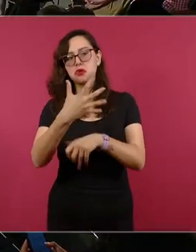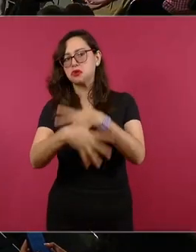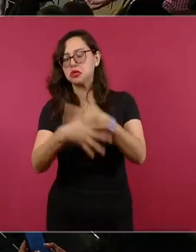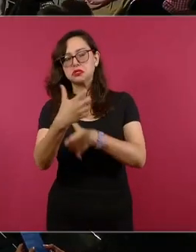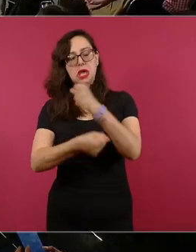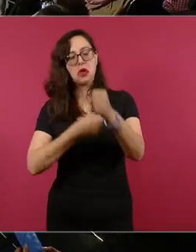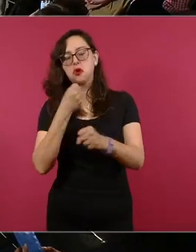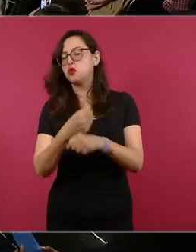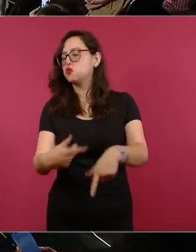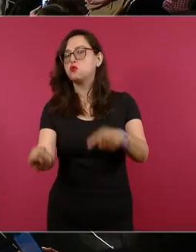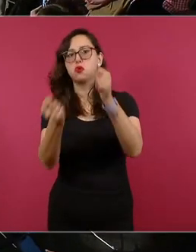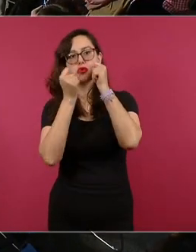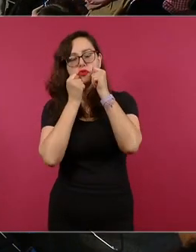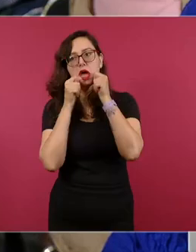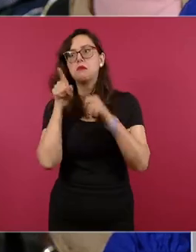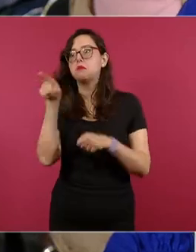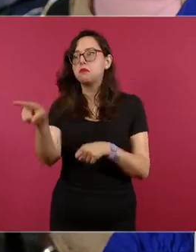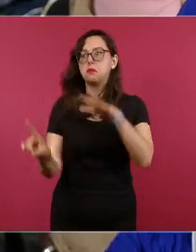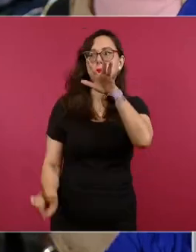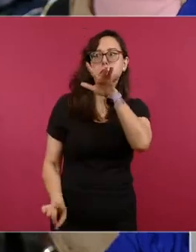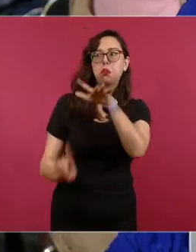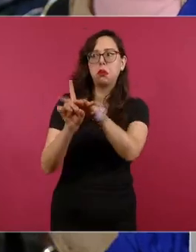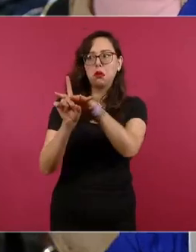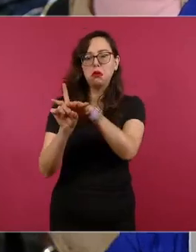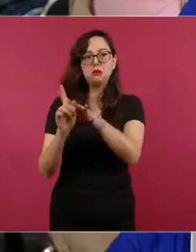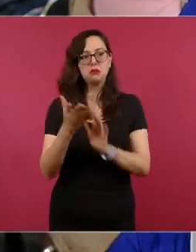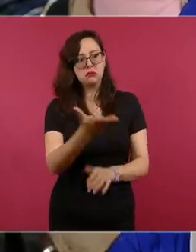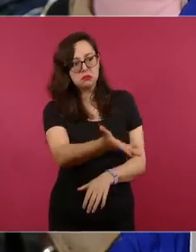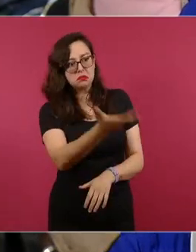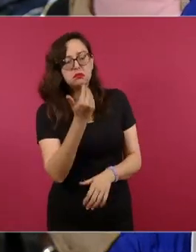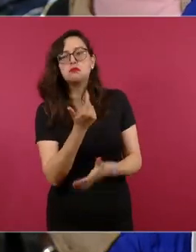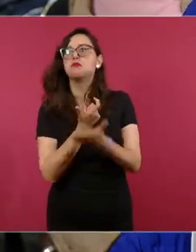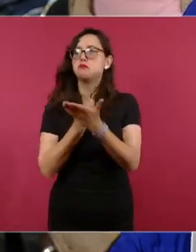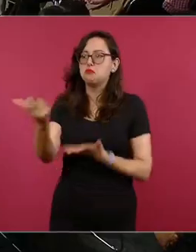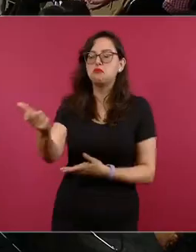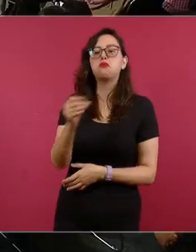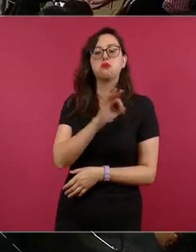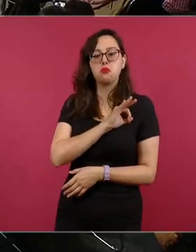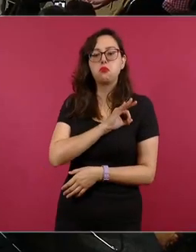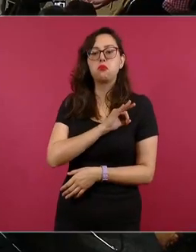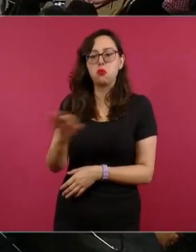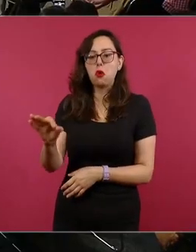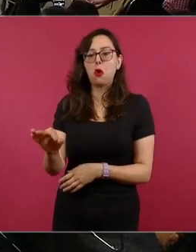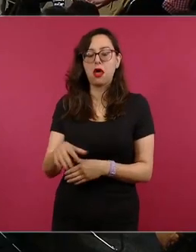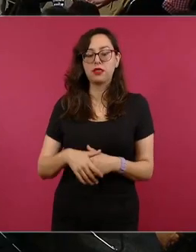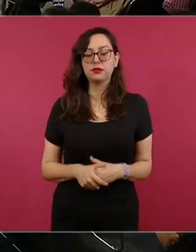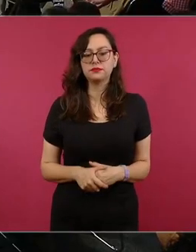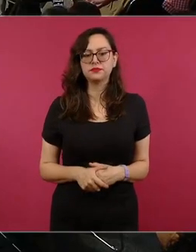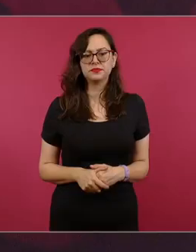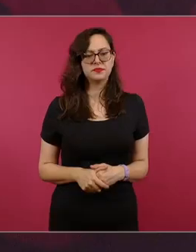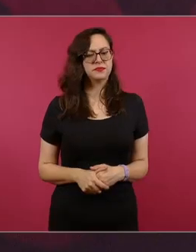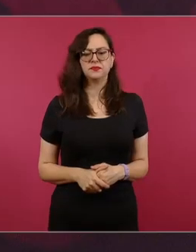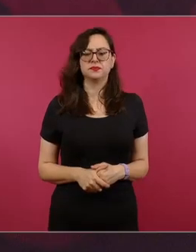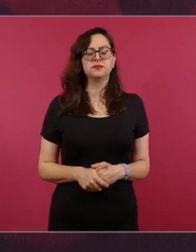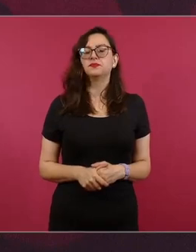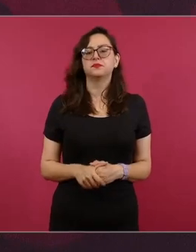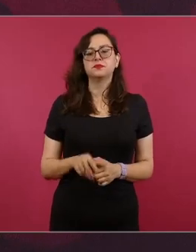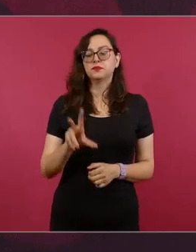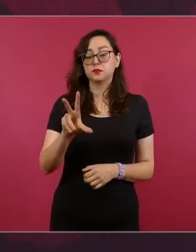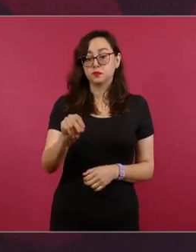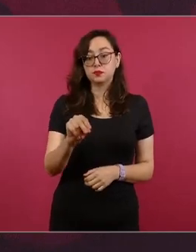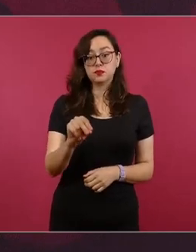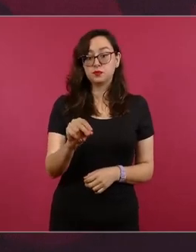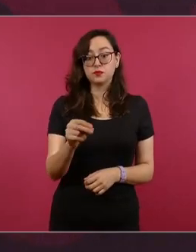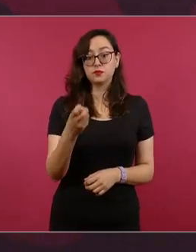¿Cuál se pasó la reforma de Antier al próximo lunes? No, en realidad eso tenía que ver con otras cuestiones, pero aquí lo importante es